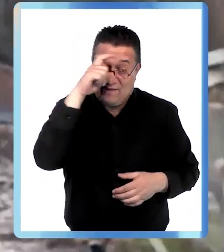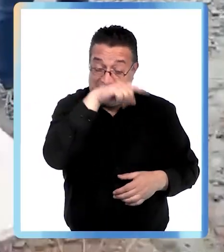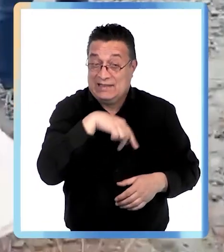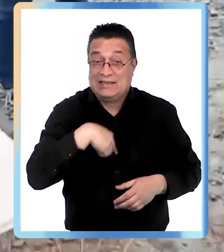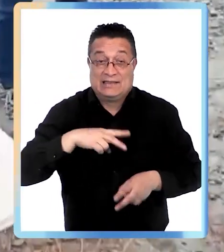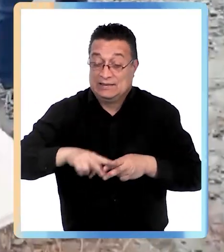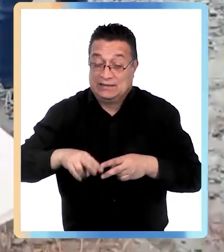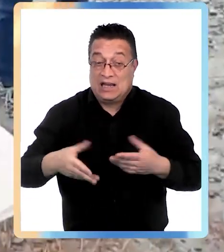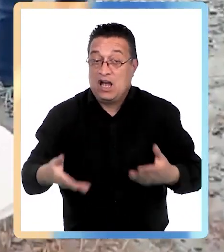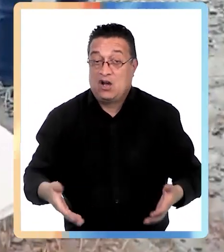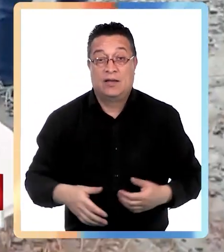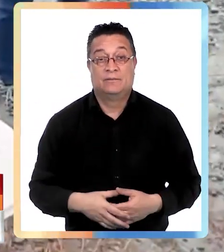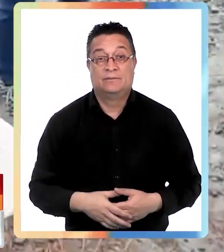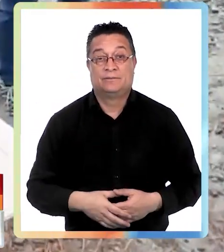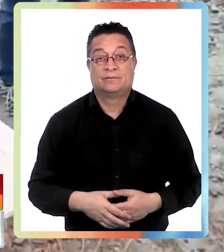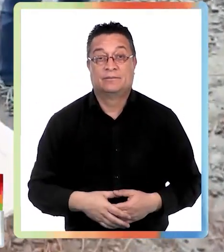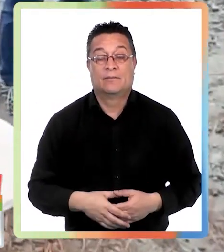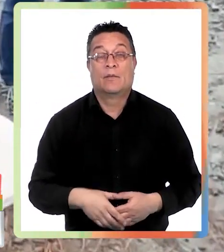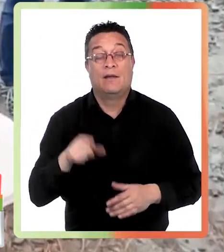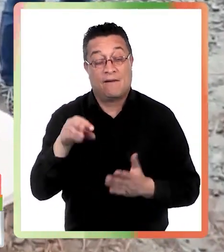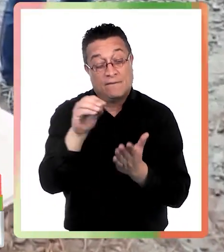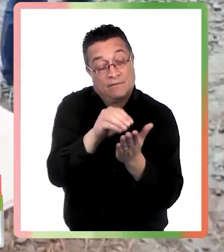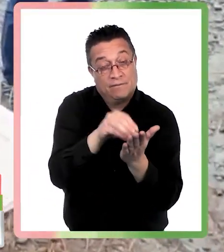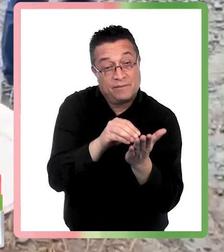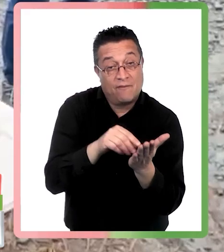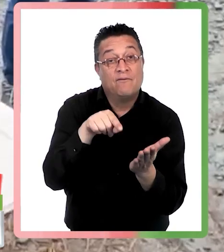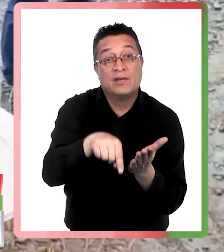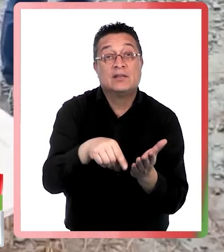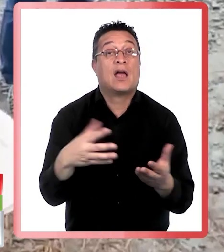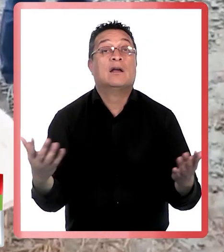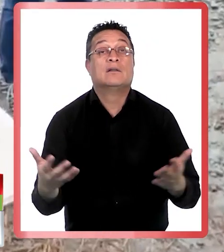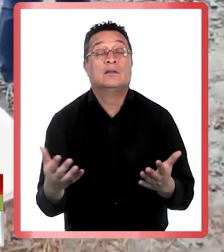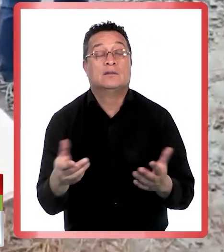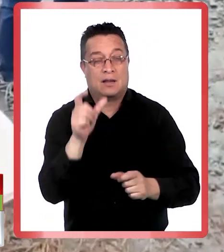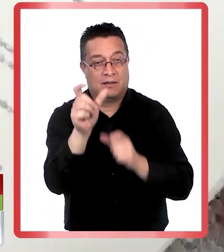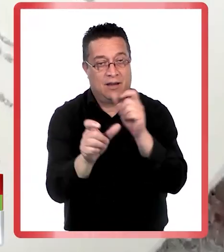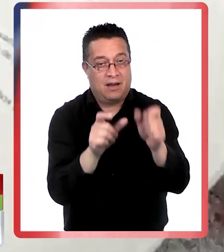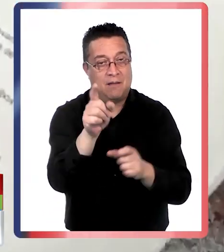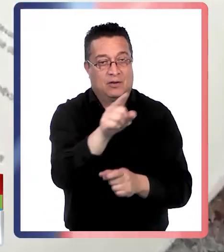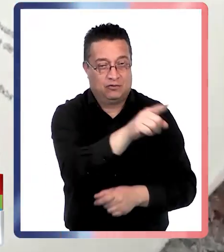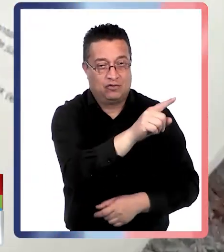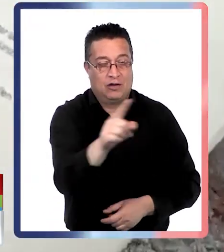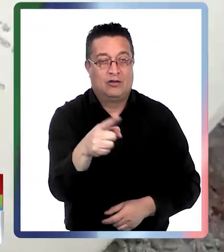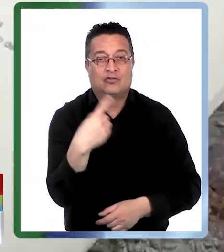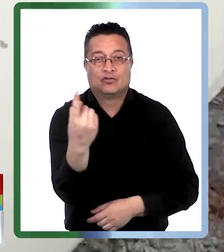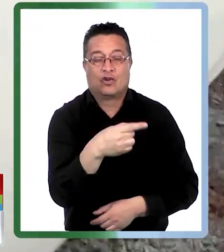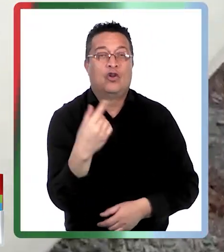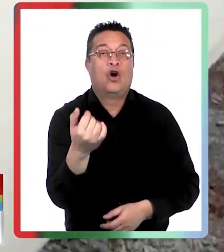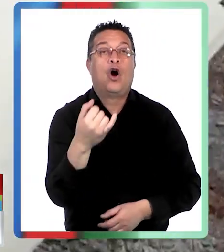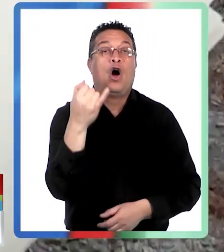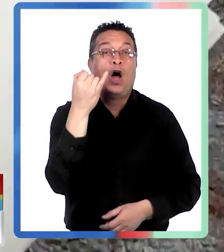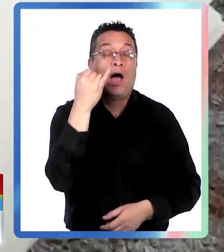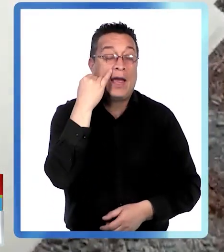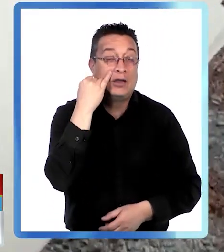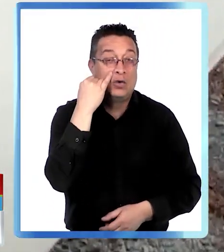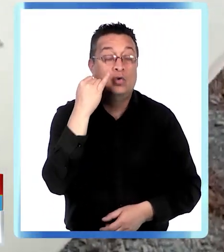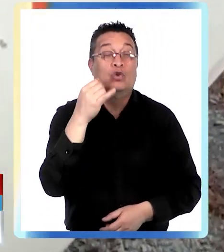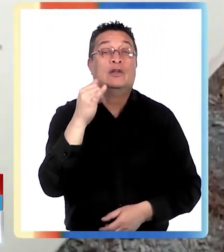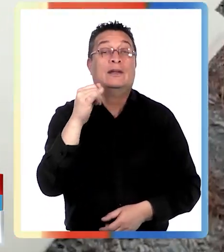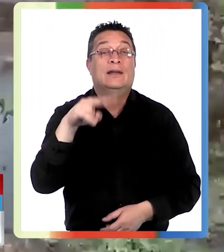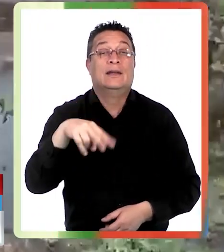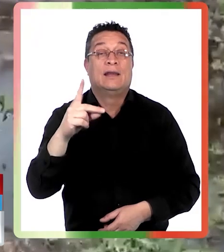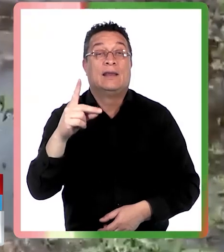para acá la aplicación de esta ficha se realizará para usuarios y usuarias del instituto de desarrollo agropecuario